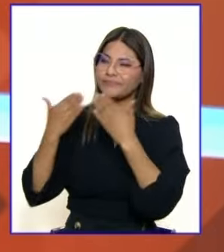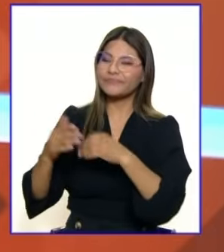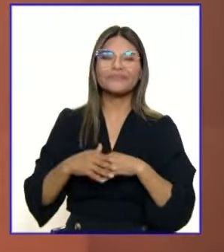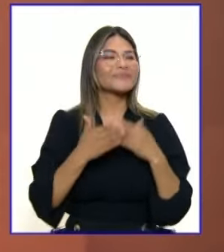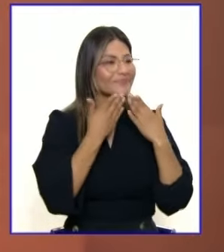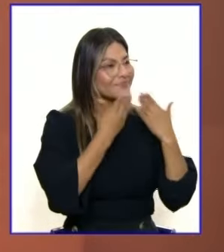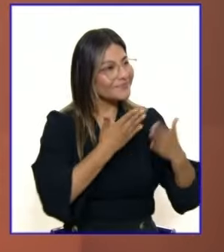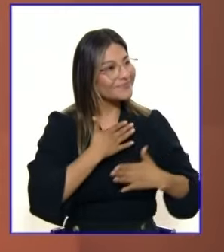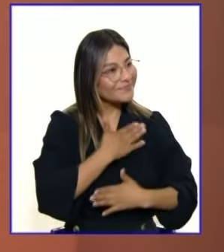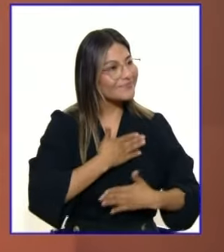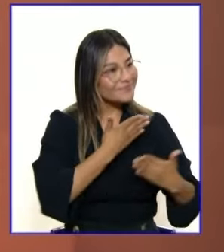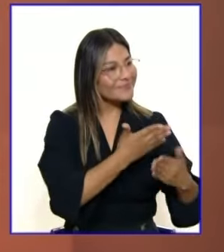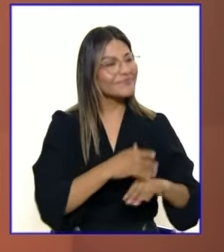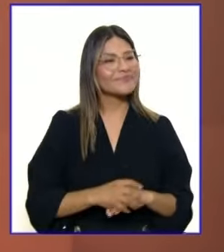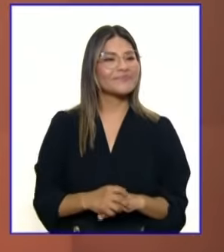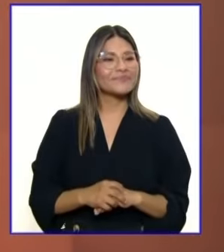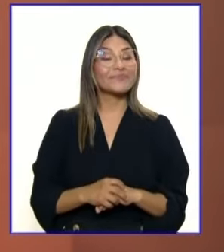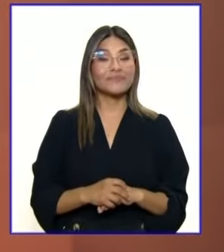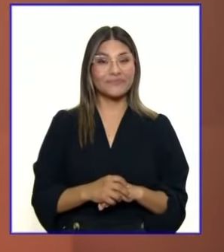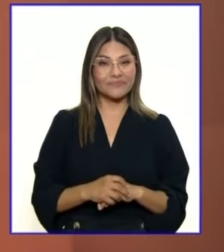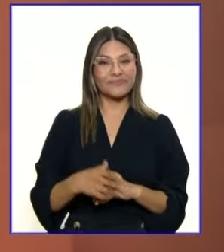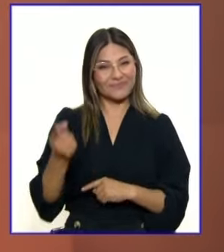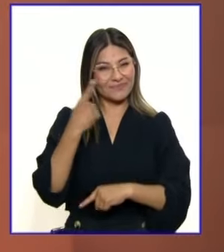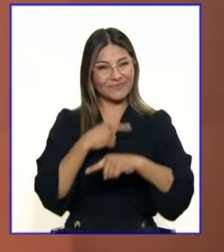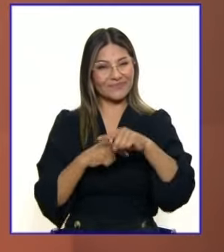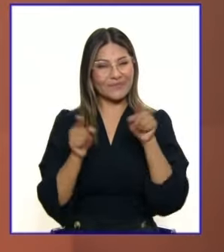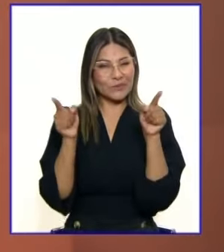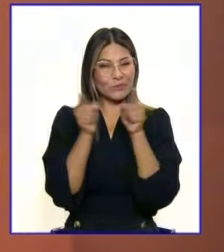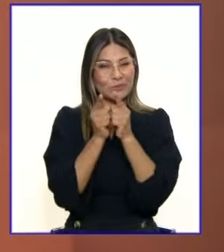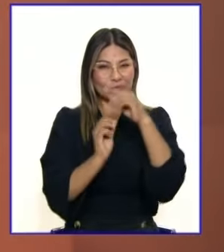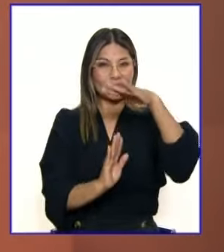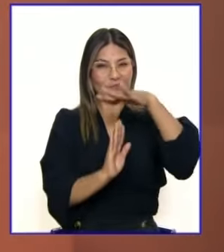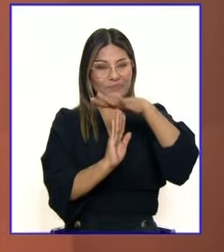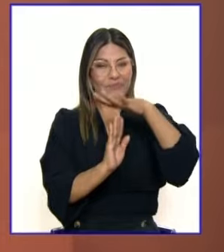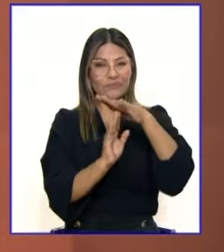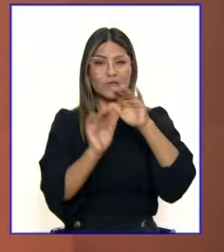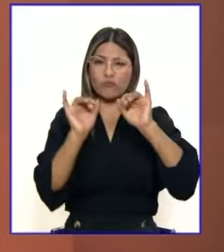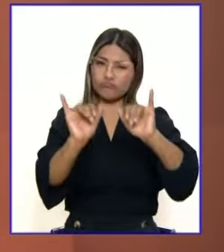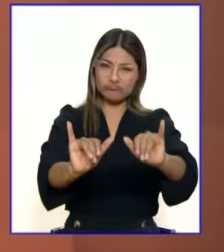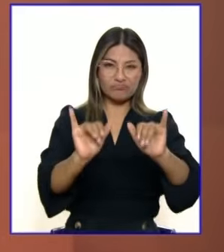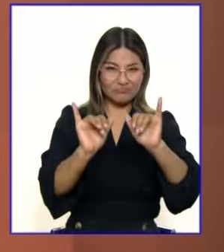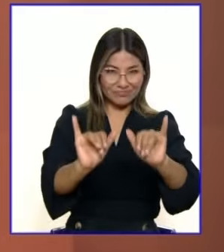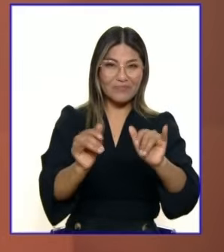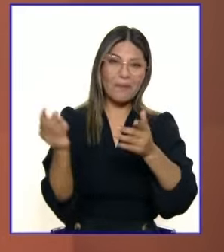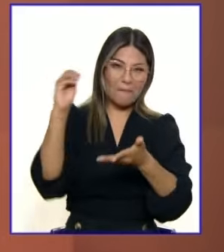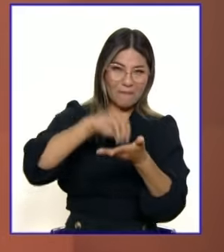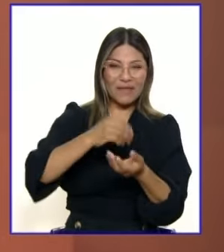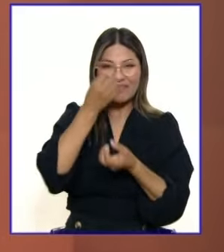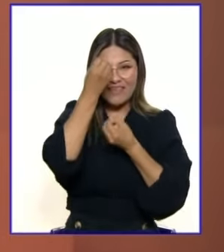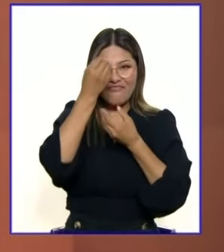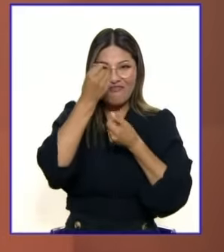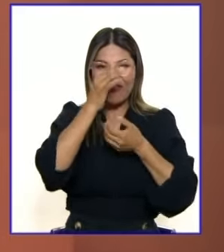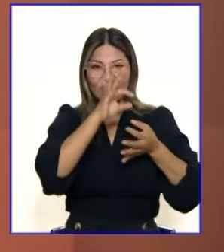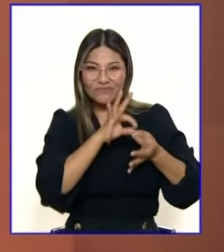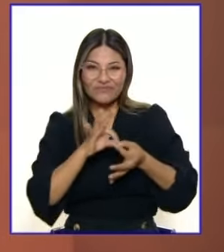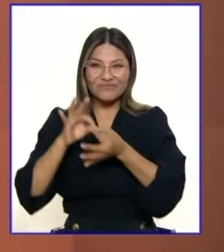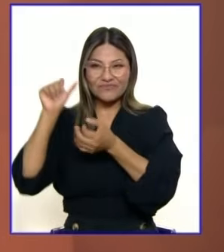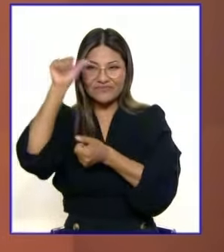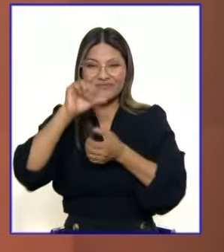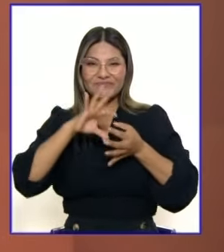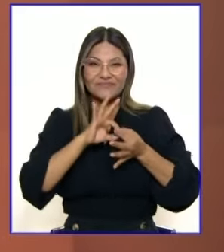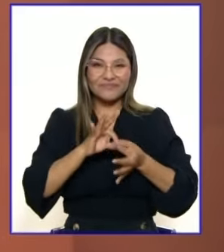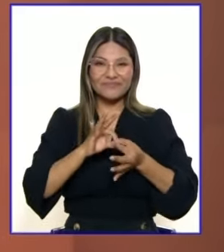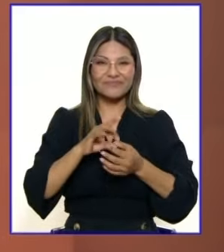placer. Bien, es momento de que nosotros vayamos a una pausa, pero no se muevan. Aún tenemos más en Asia Pacífico 2024. Volvemos.